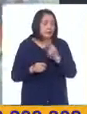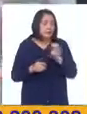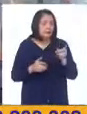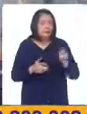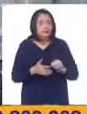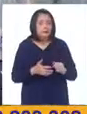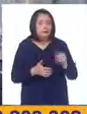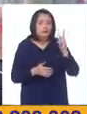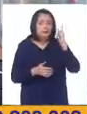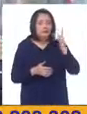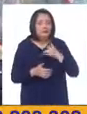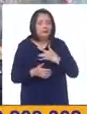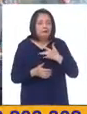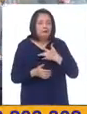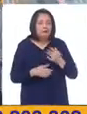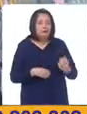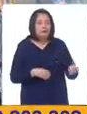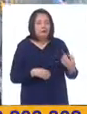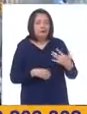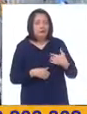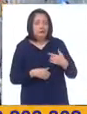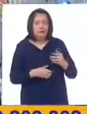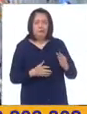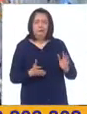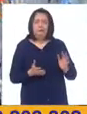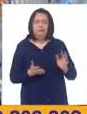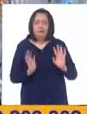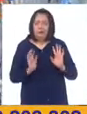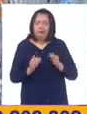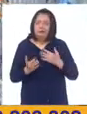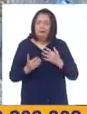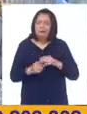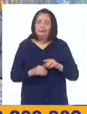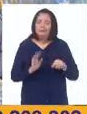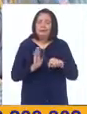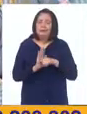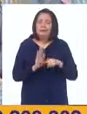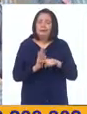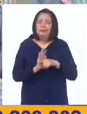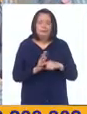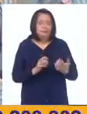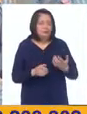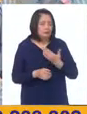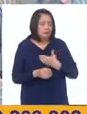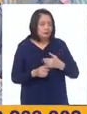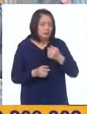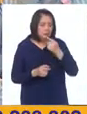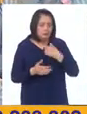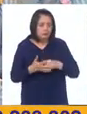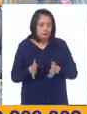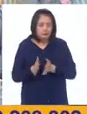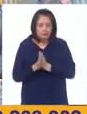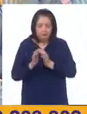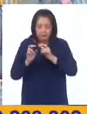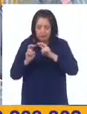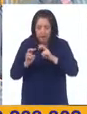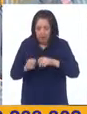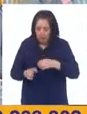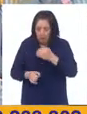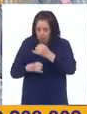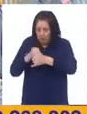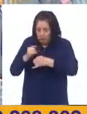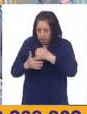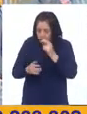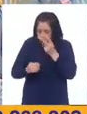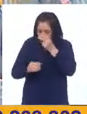evidentemente se sintió aludida e hizo referencia a la negativa del presidente Sagasti para solicitar una auditoría internacional a la